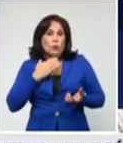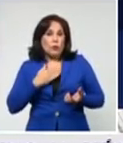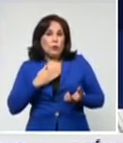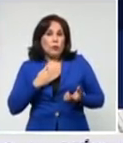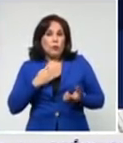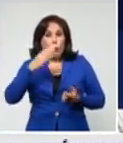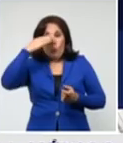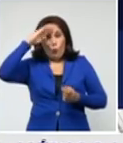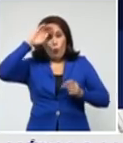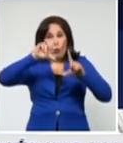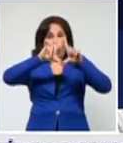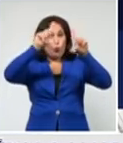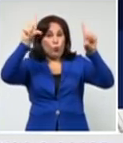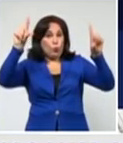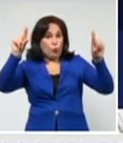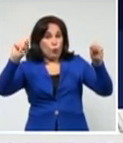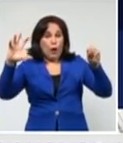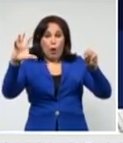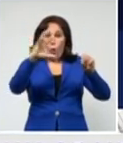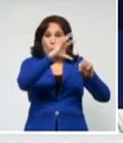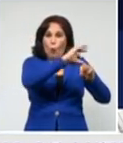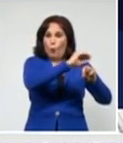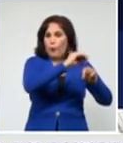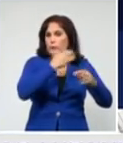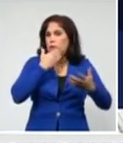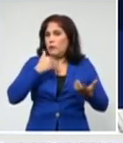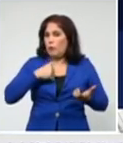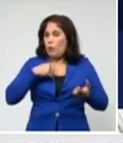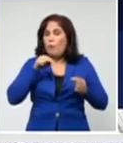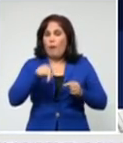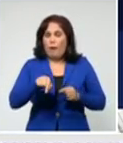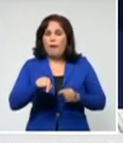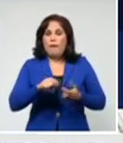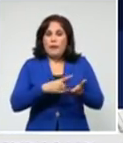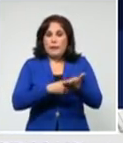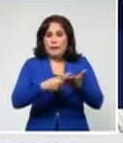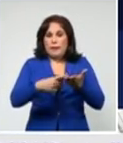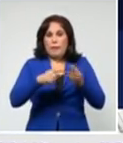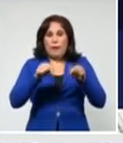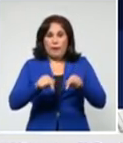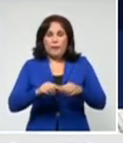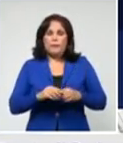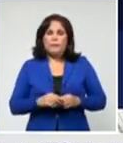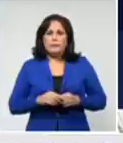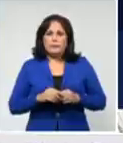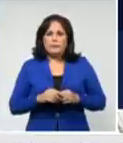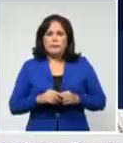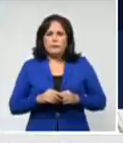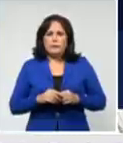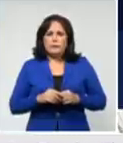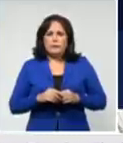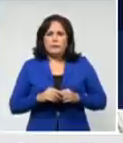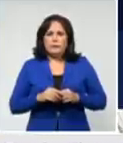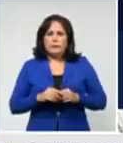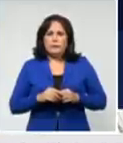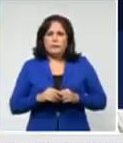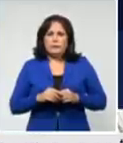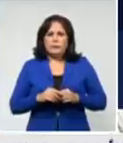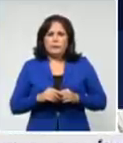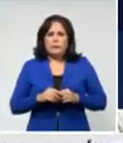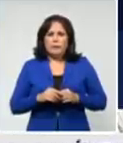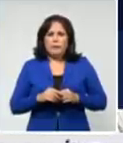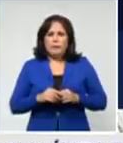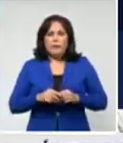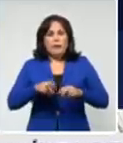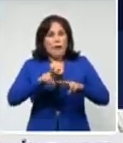Cuba, pues en estas últimas semanas, muy influenciada por La